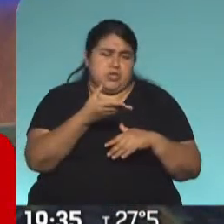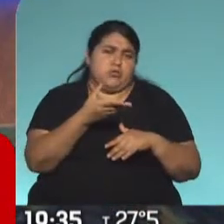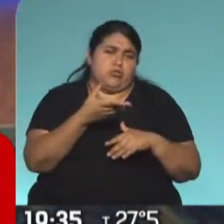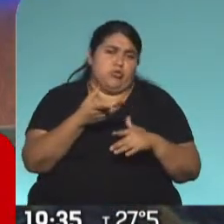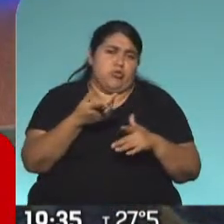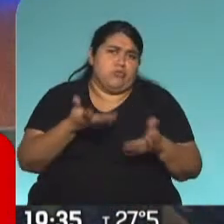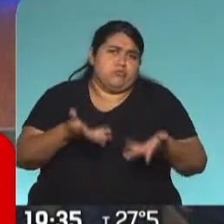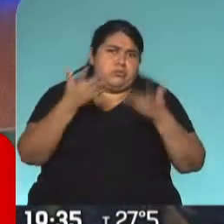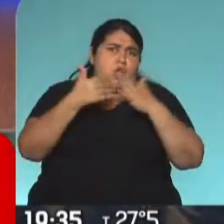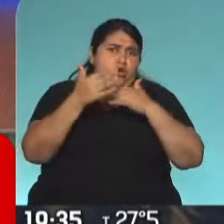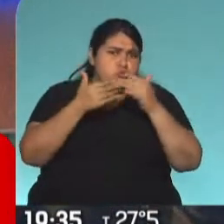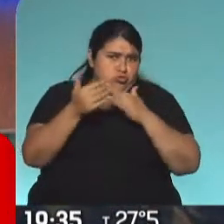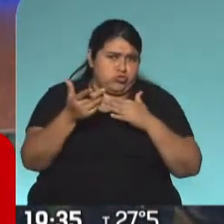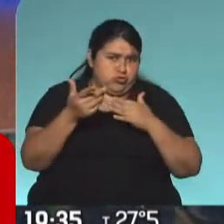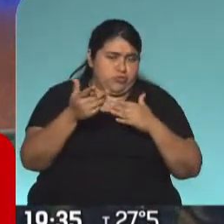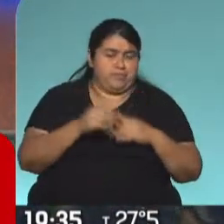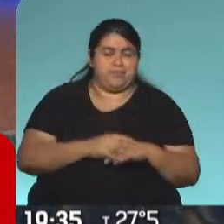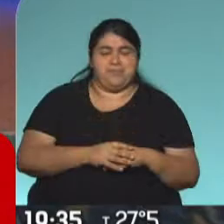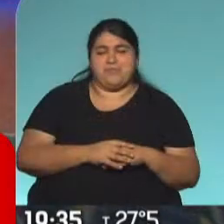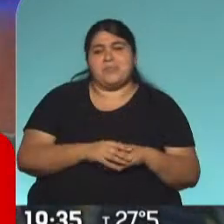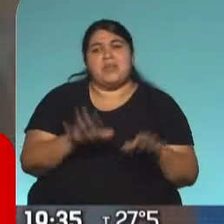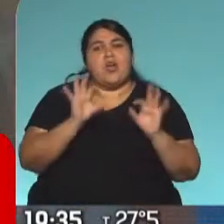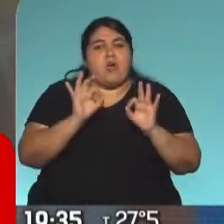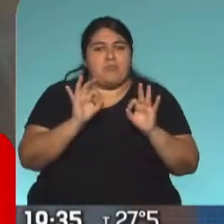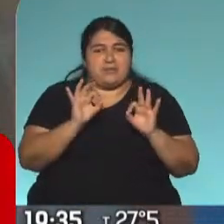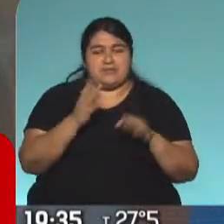de la construcción a nivel interanual. Completo, NASA. Felicitas nuevamente. Vamos.